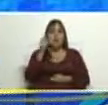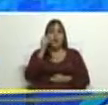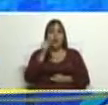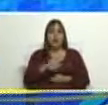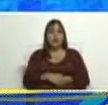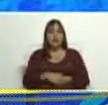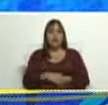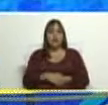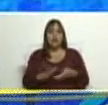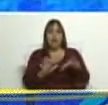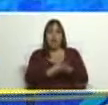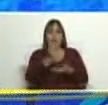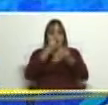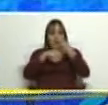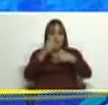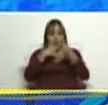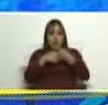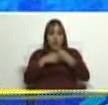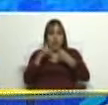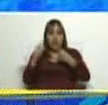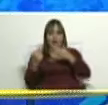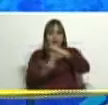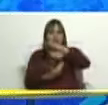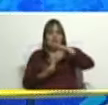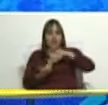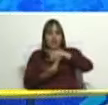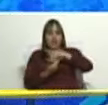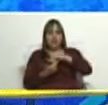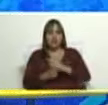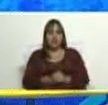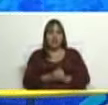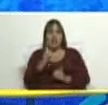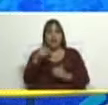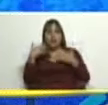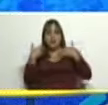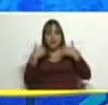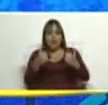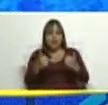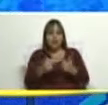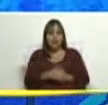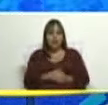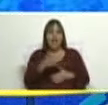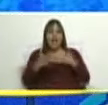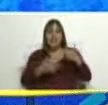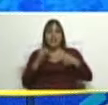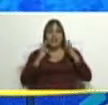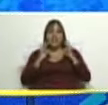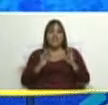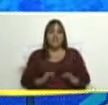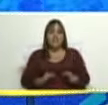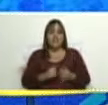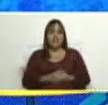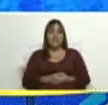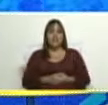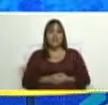su alimento, en su recreación, en su salud, en su actividad física,